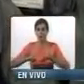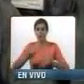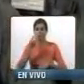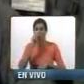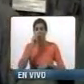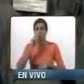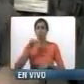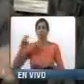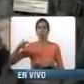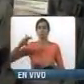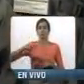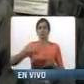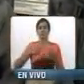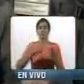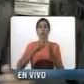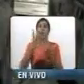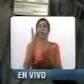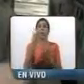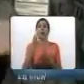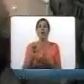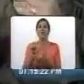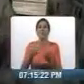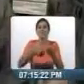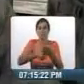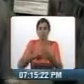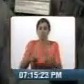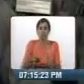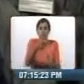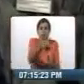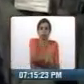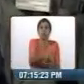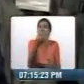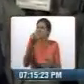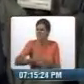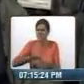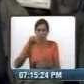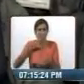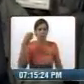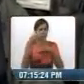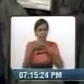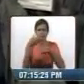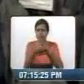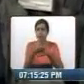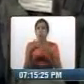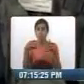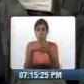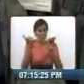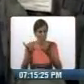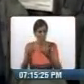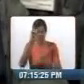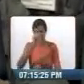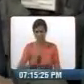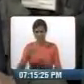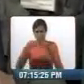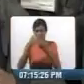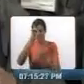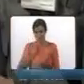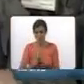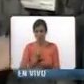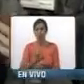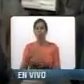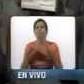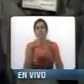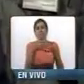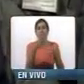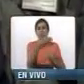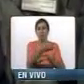cédula, las 40 cédulas de estas personas que siempre han votado en ese centro electoral y